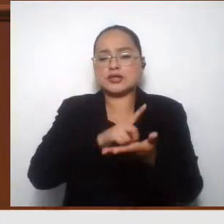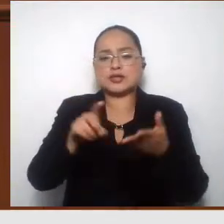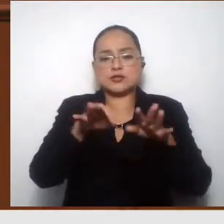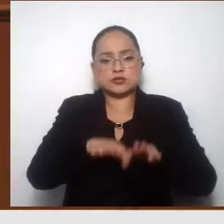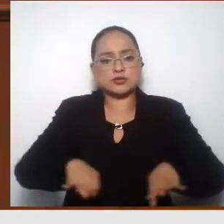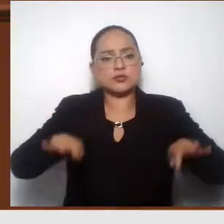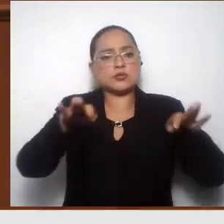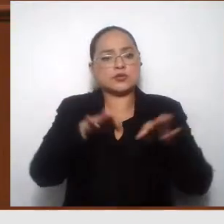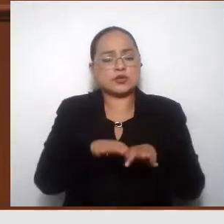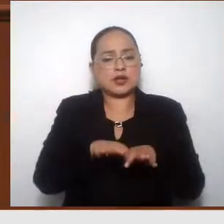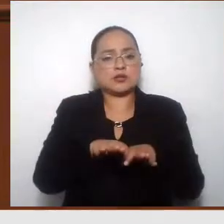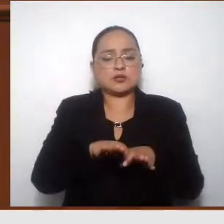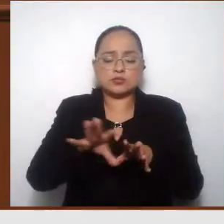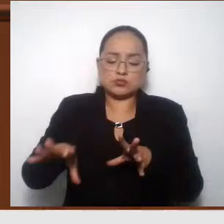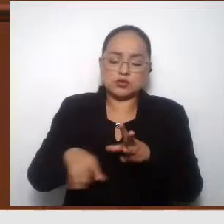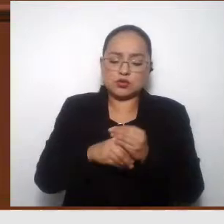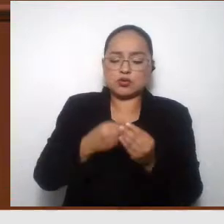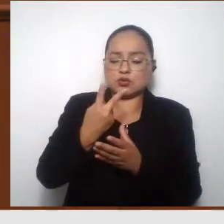y complementarios.